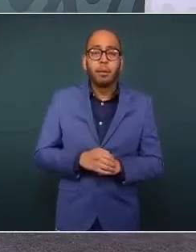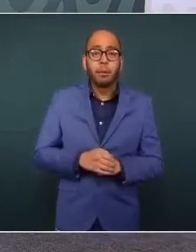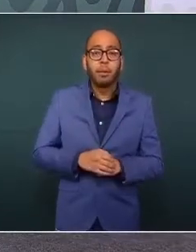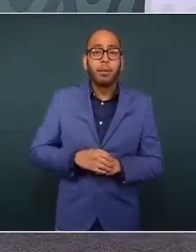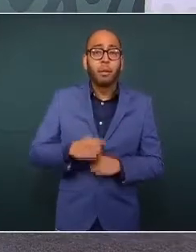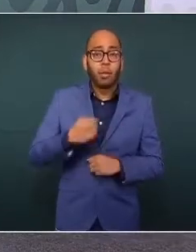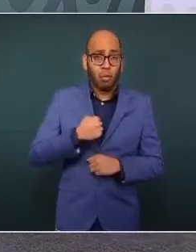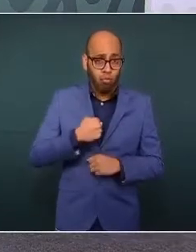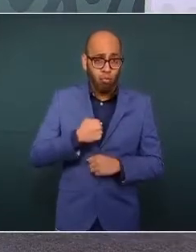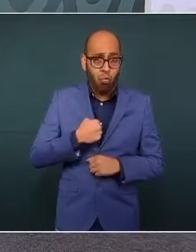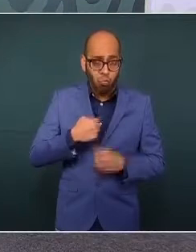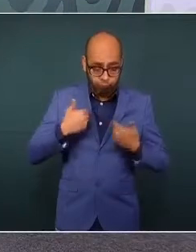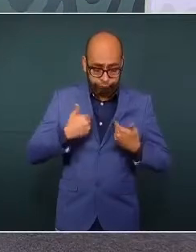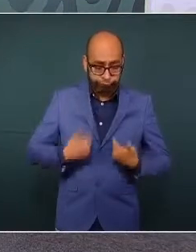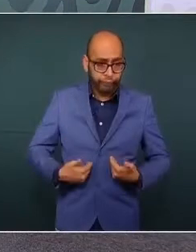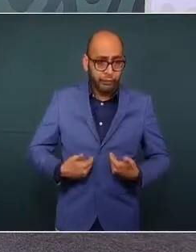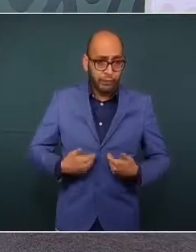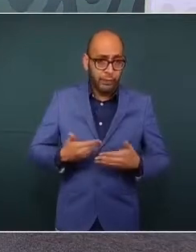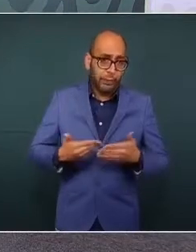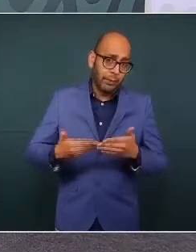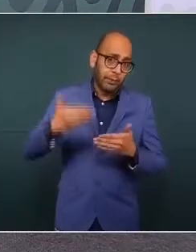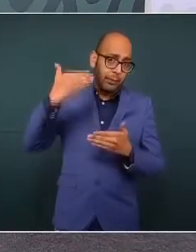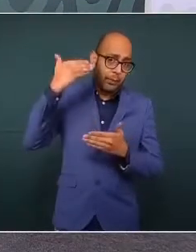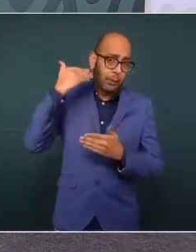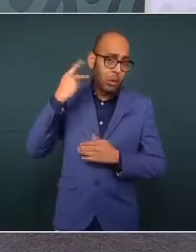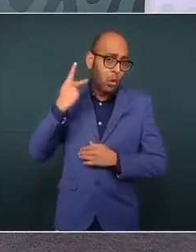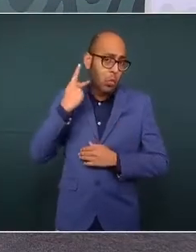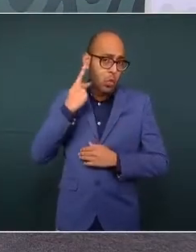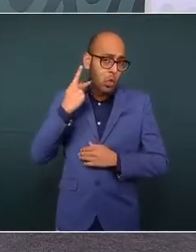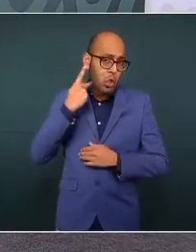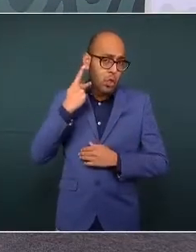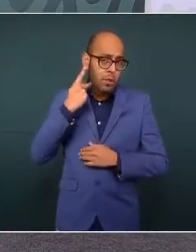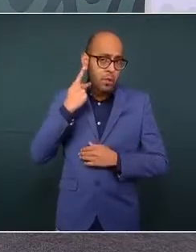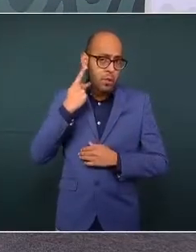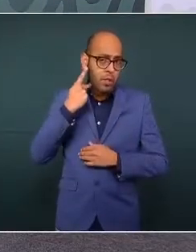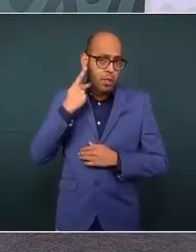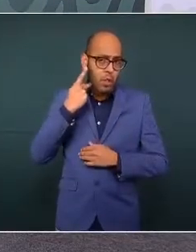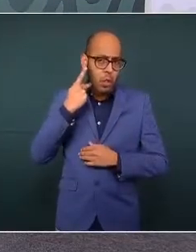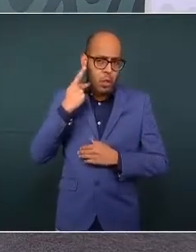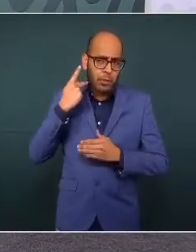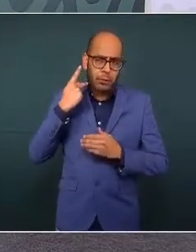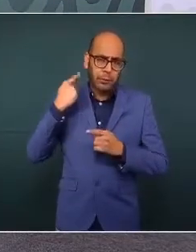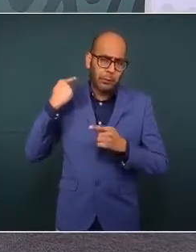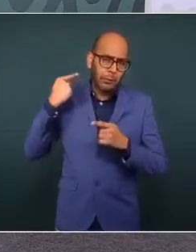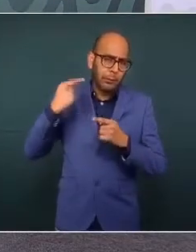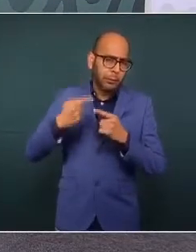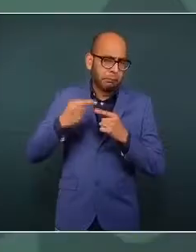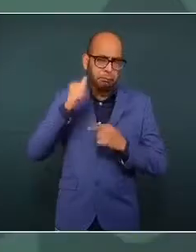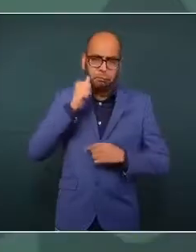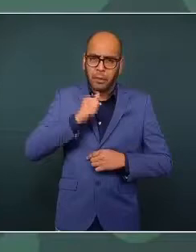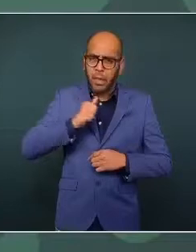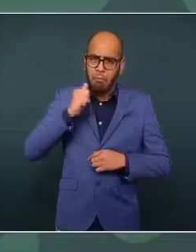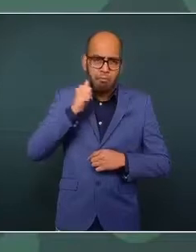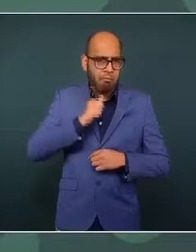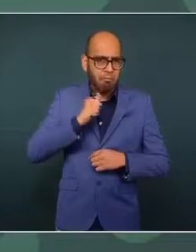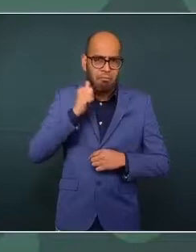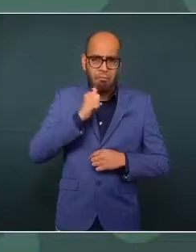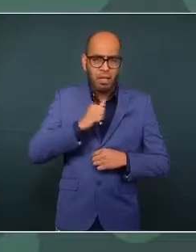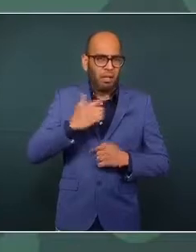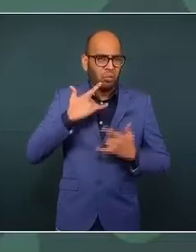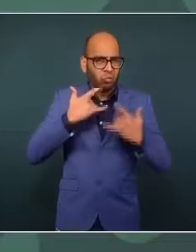estoy formado políticamente en la lucha de izquierda